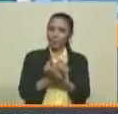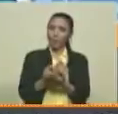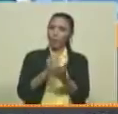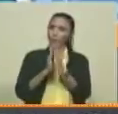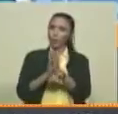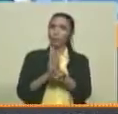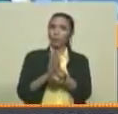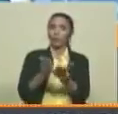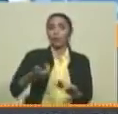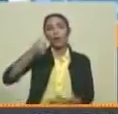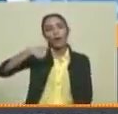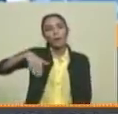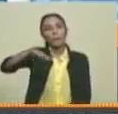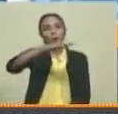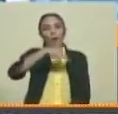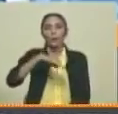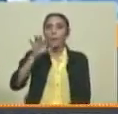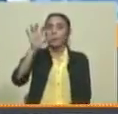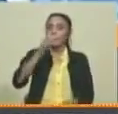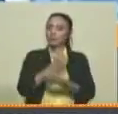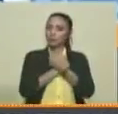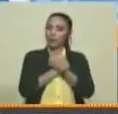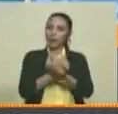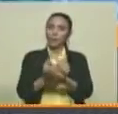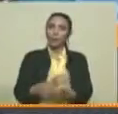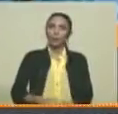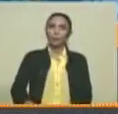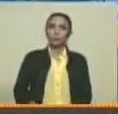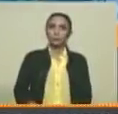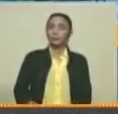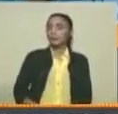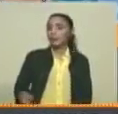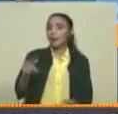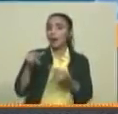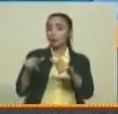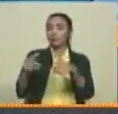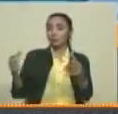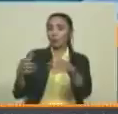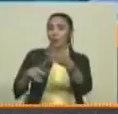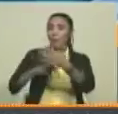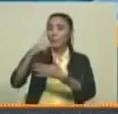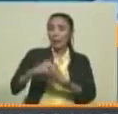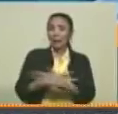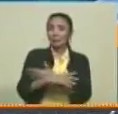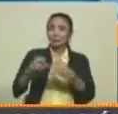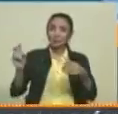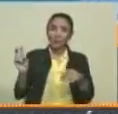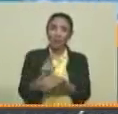el amor a la patria. Frente a los planes violentos, invoco la paz.